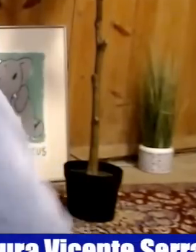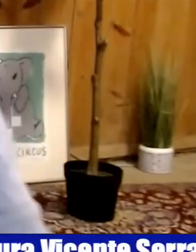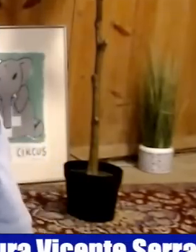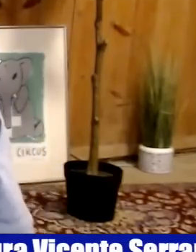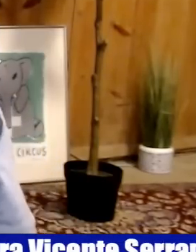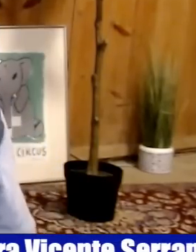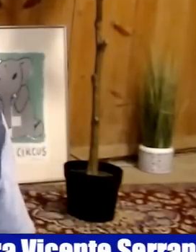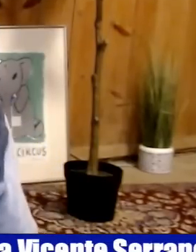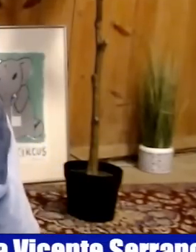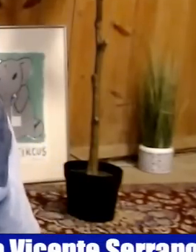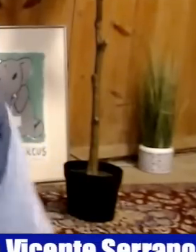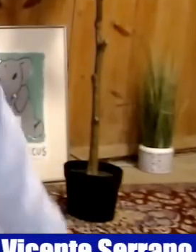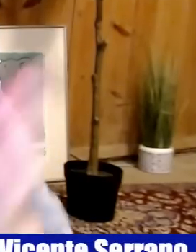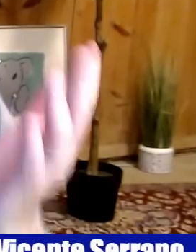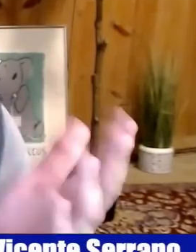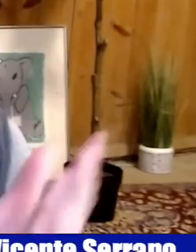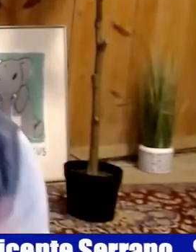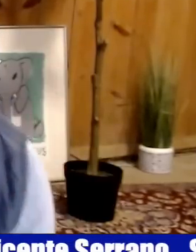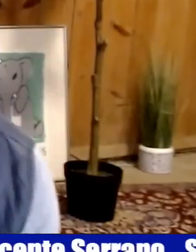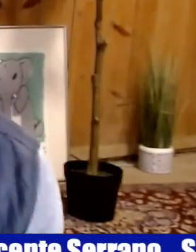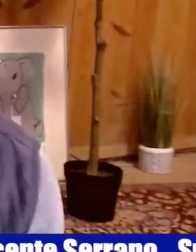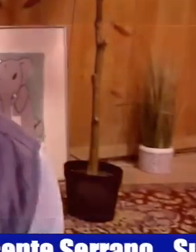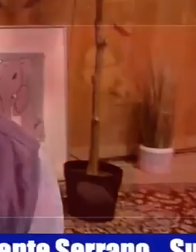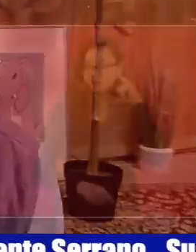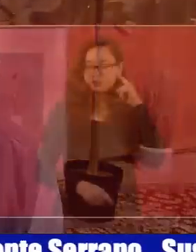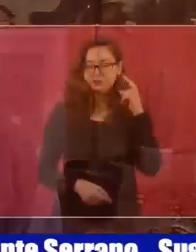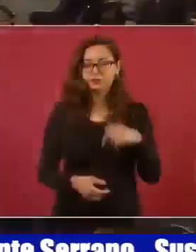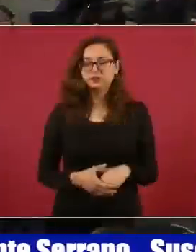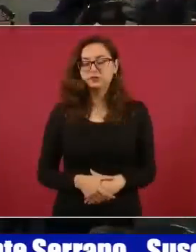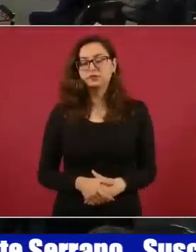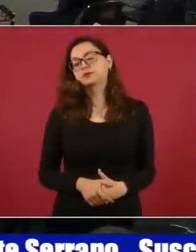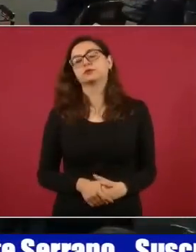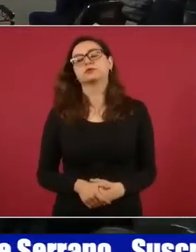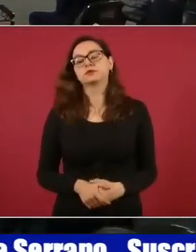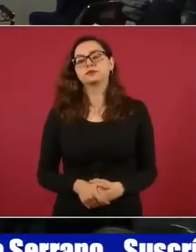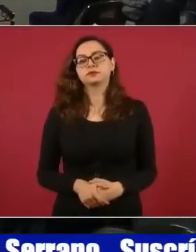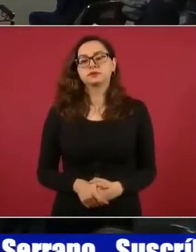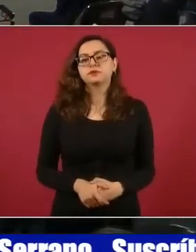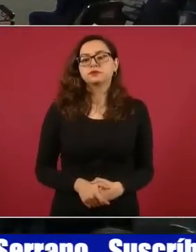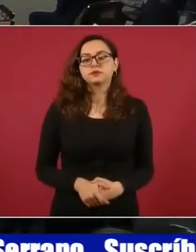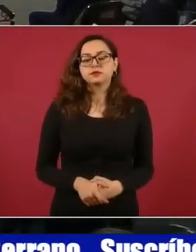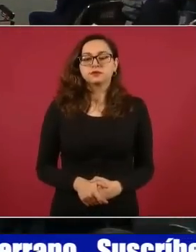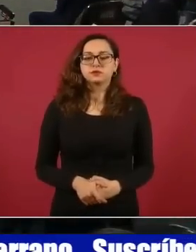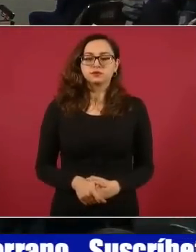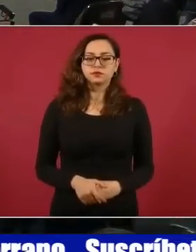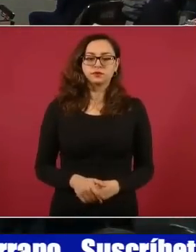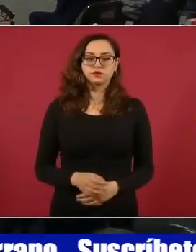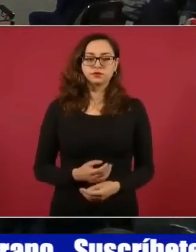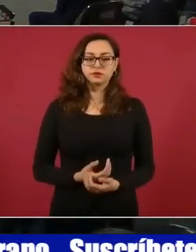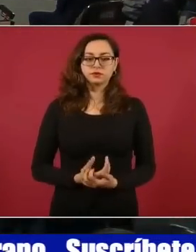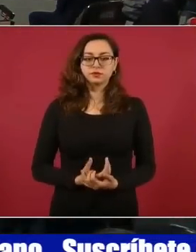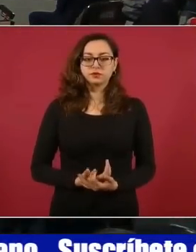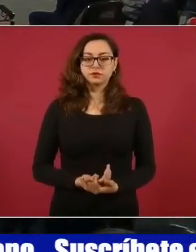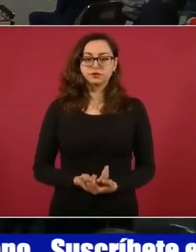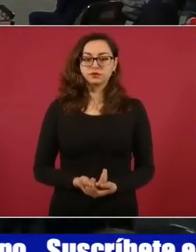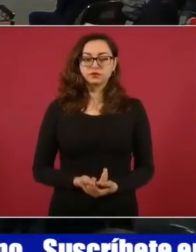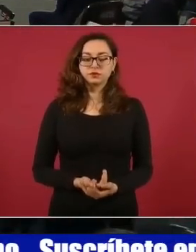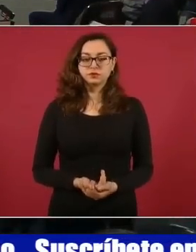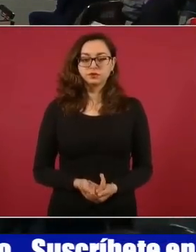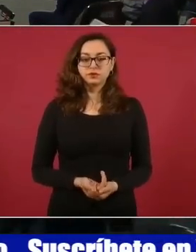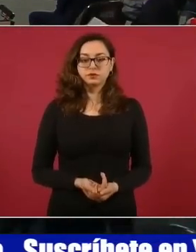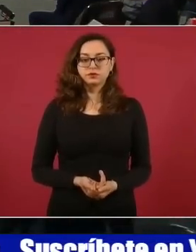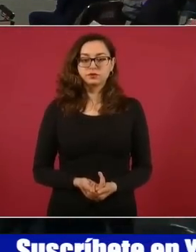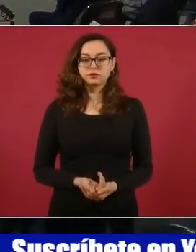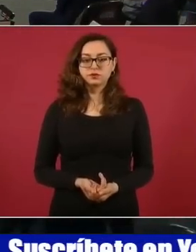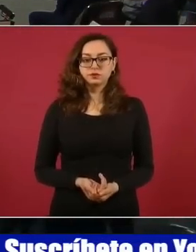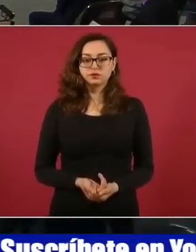quedó callado como momia en otros momentos. Se ha quedado callado como momia muchas veces. En algún momento habrá criticado a Peña, a Calderón, pero mire, todo